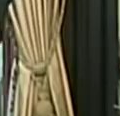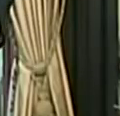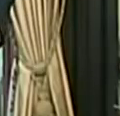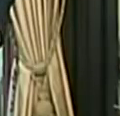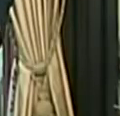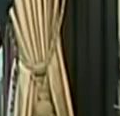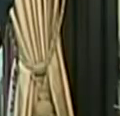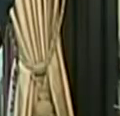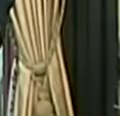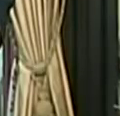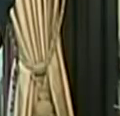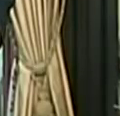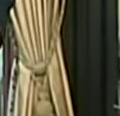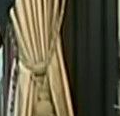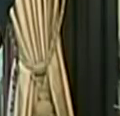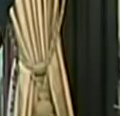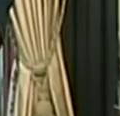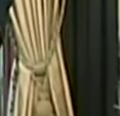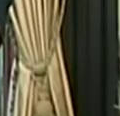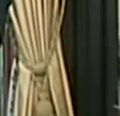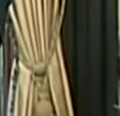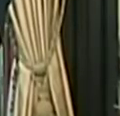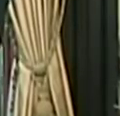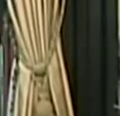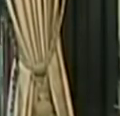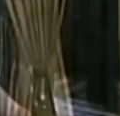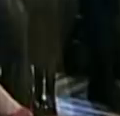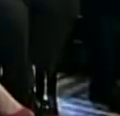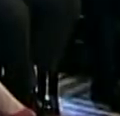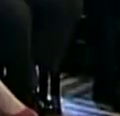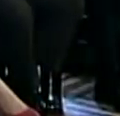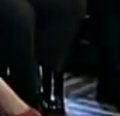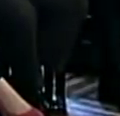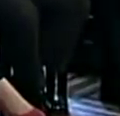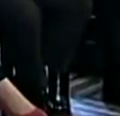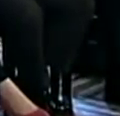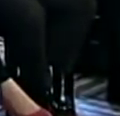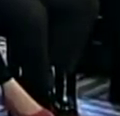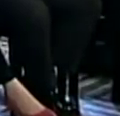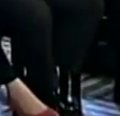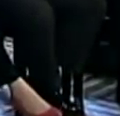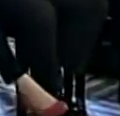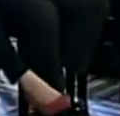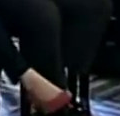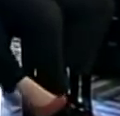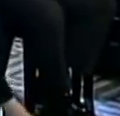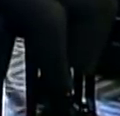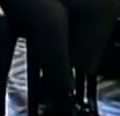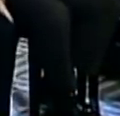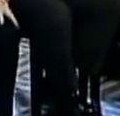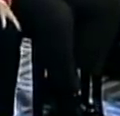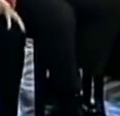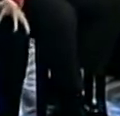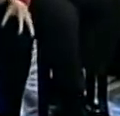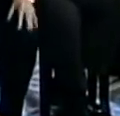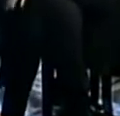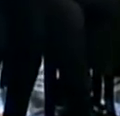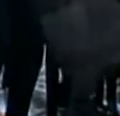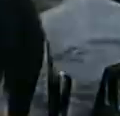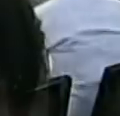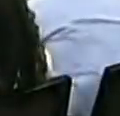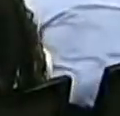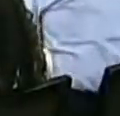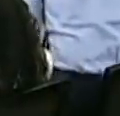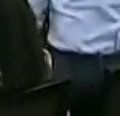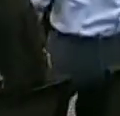bienvenidos al Palacio Presidencial de Miraflores. Muchas gracias. De esta manera culmina la conferencia de prensa del jefe de Estado